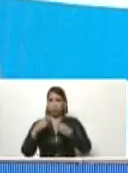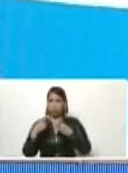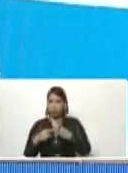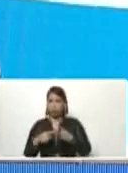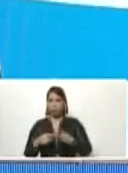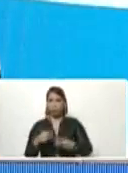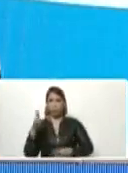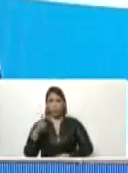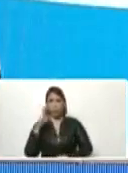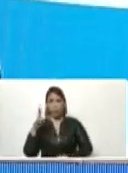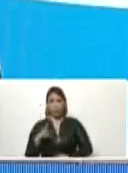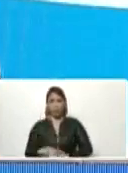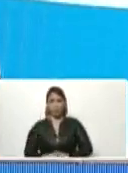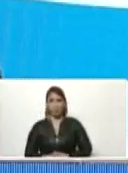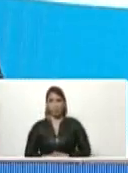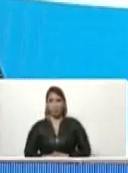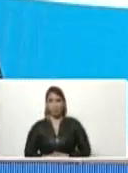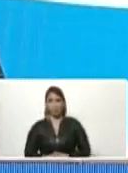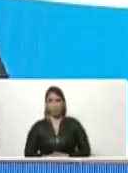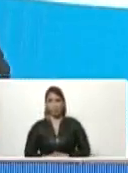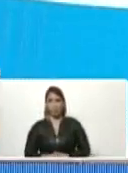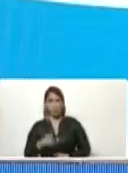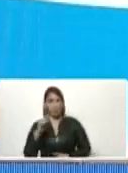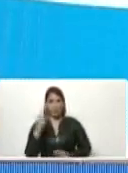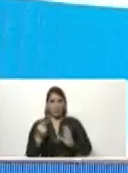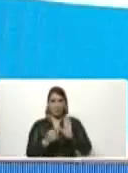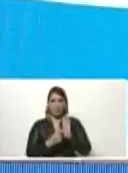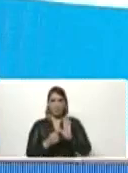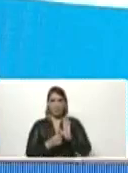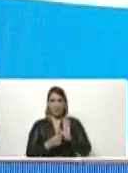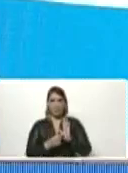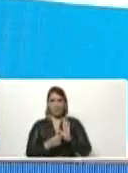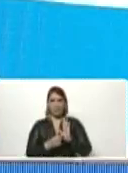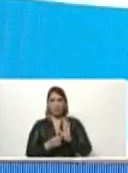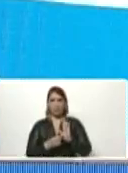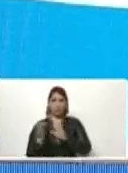Montevideo? Fue la primera vez que se unieron